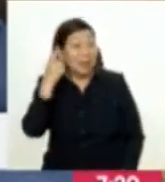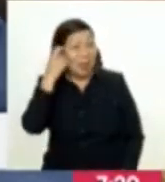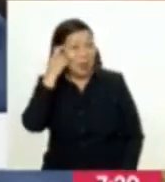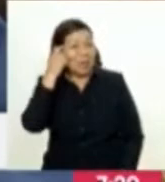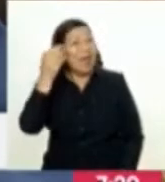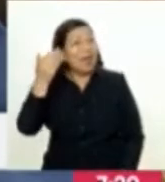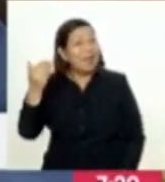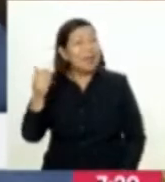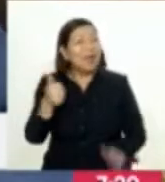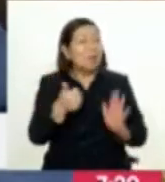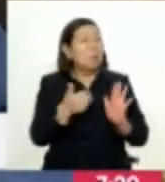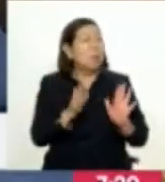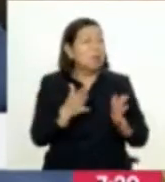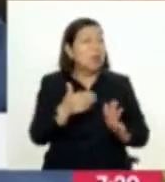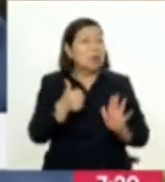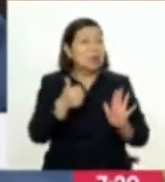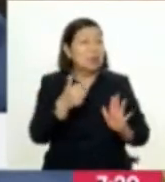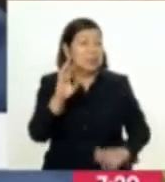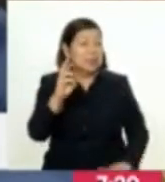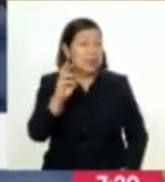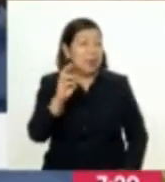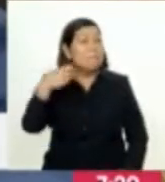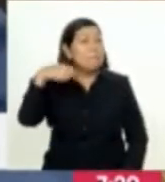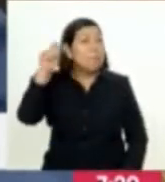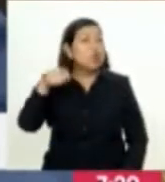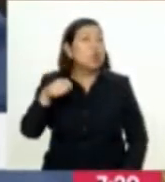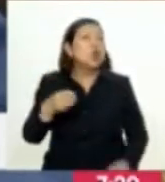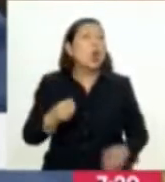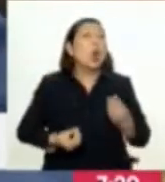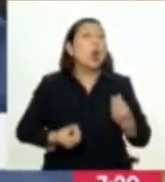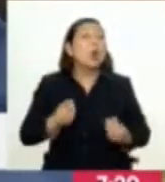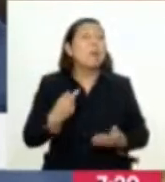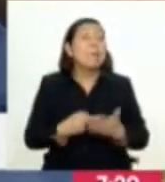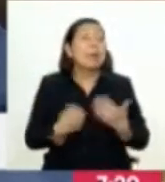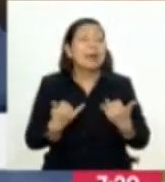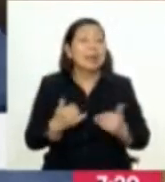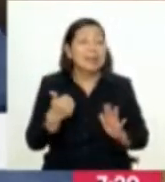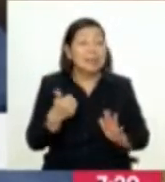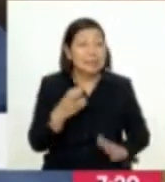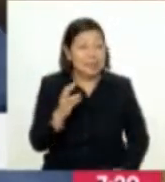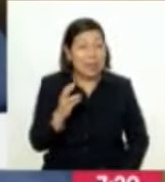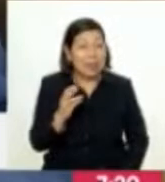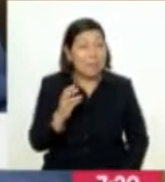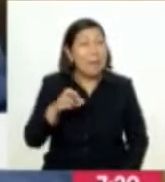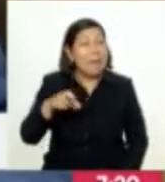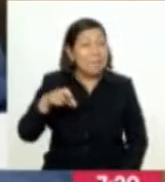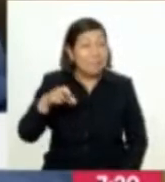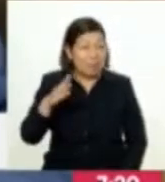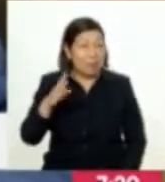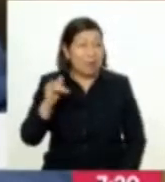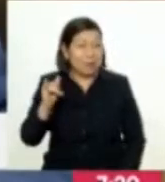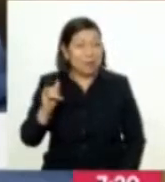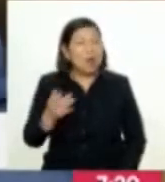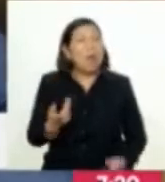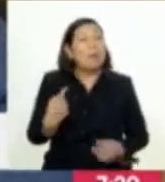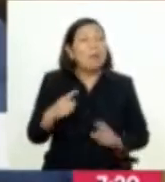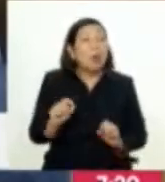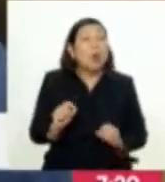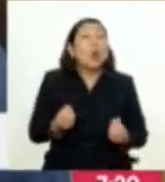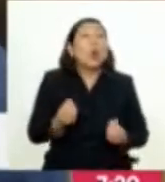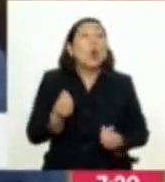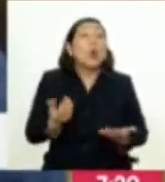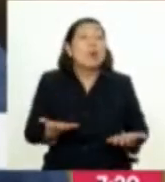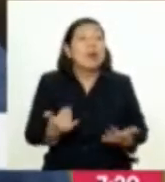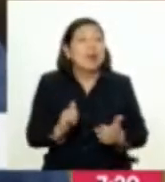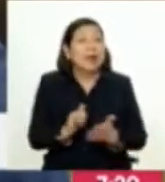fijamos en el 6%, pero no nos fijamos en la condición para que ese 6% del PBI... Se logre. Y la